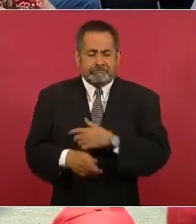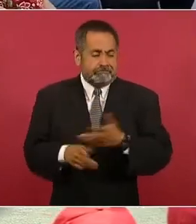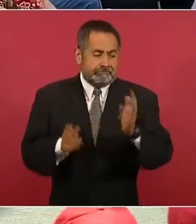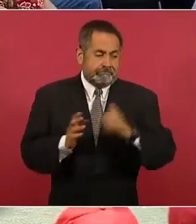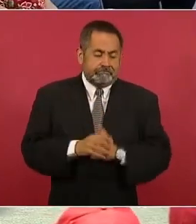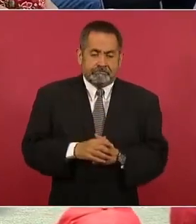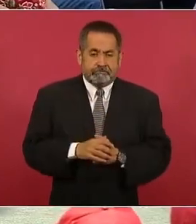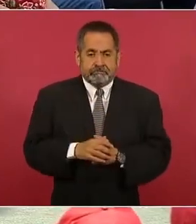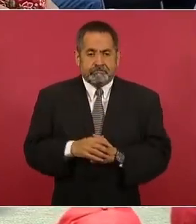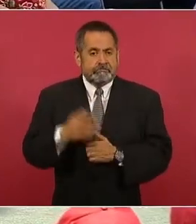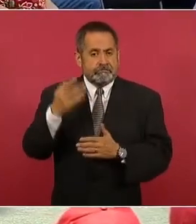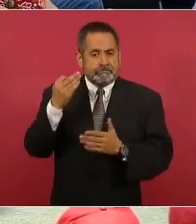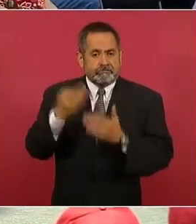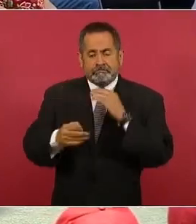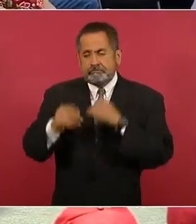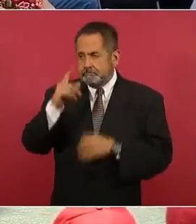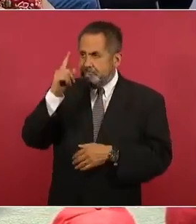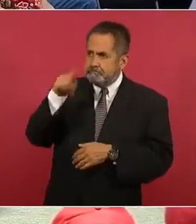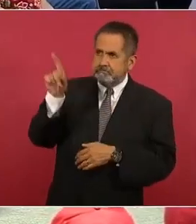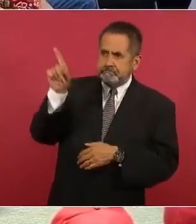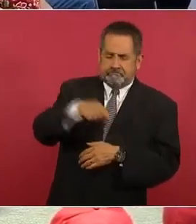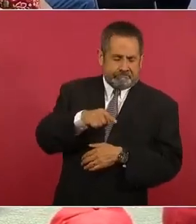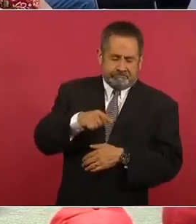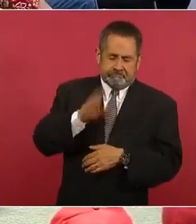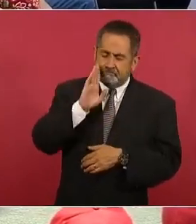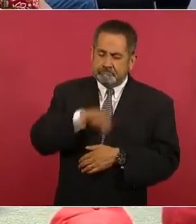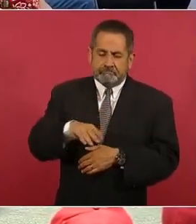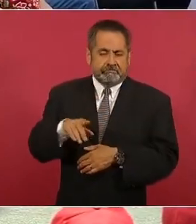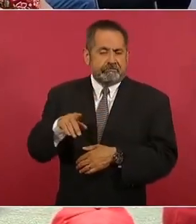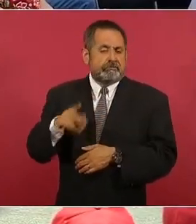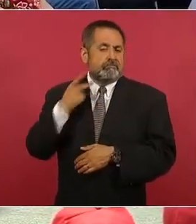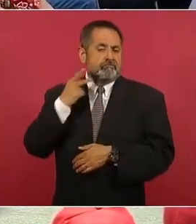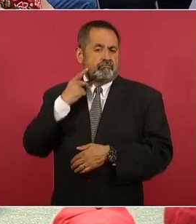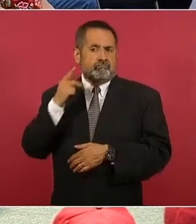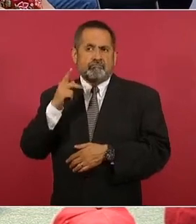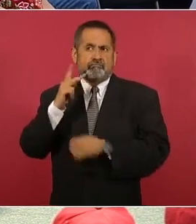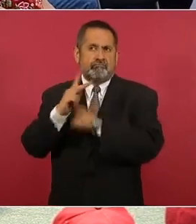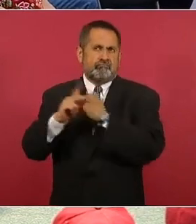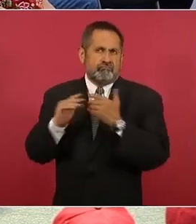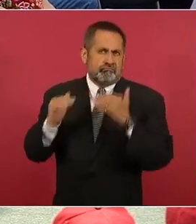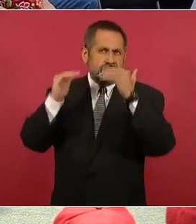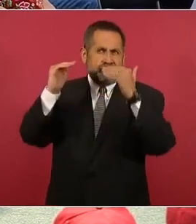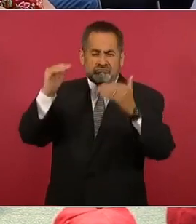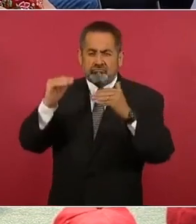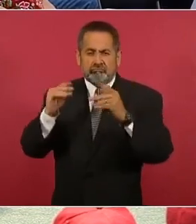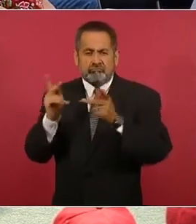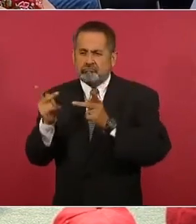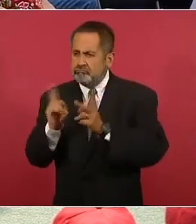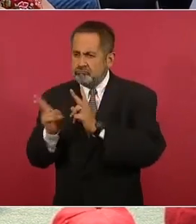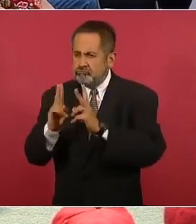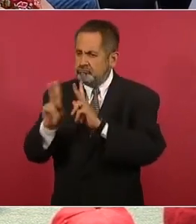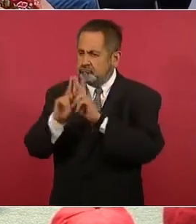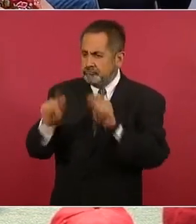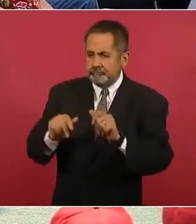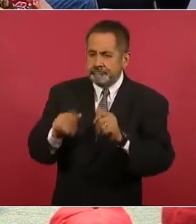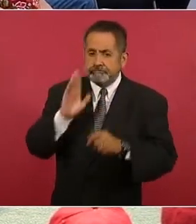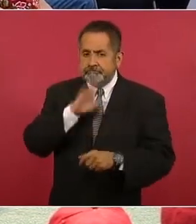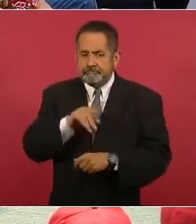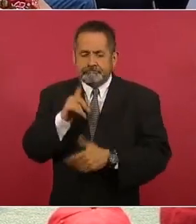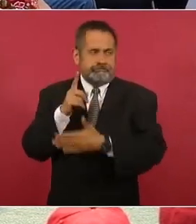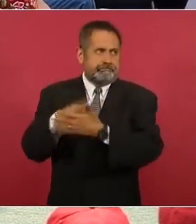la política, tienen tache los dirigentes de las grandes potencias y los